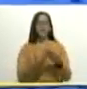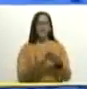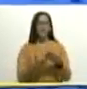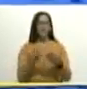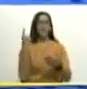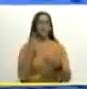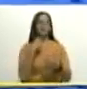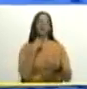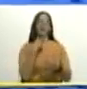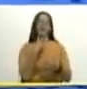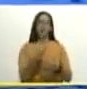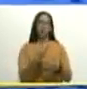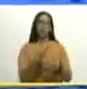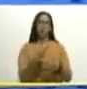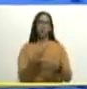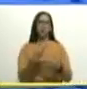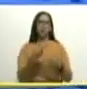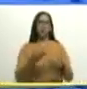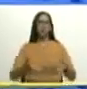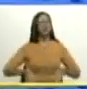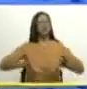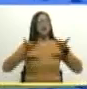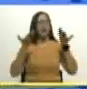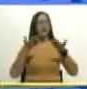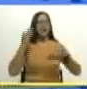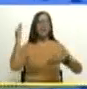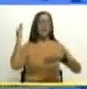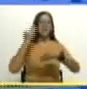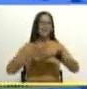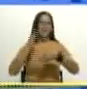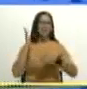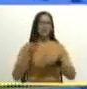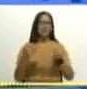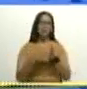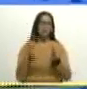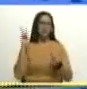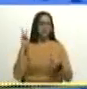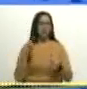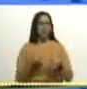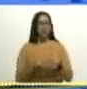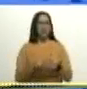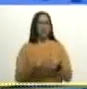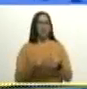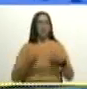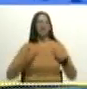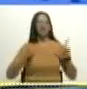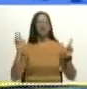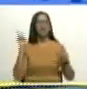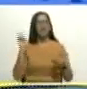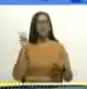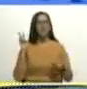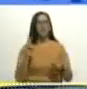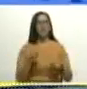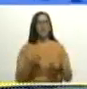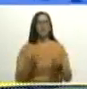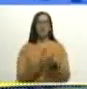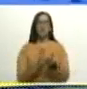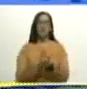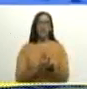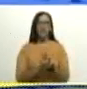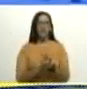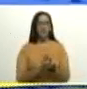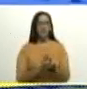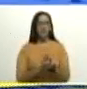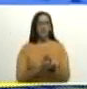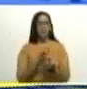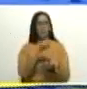sola voz que se levanten las sanciones, todas las sanciones sobre Venezuela. Y dejen en libertad a Venezuela, tranquila,